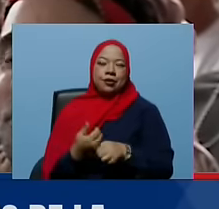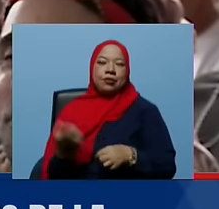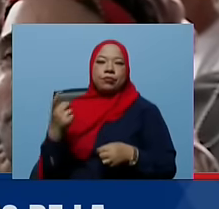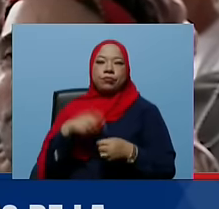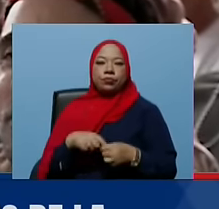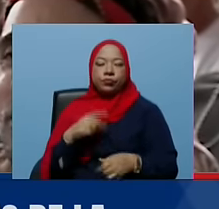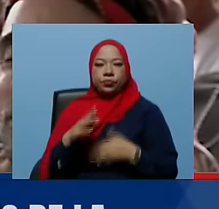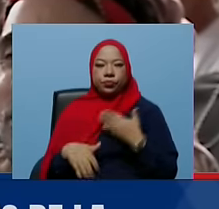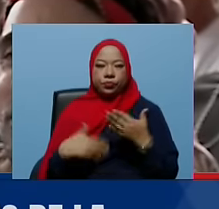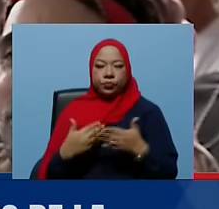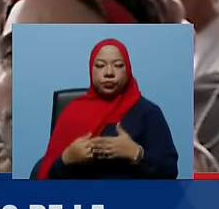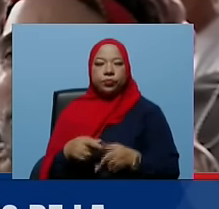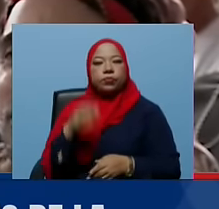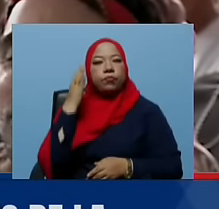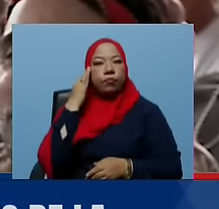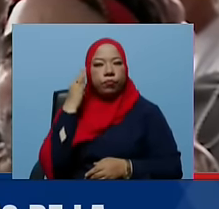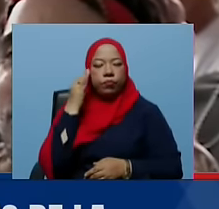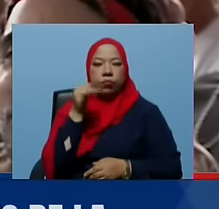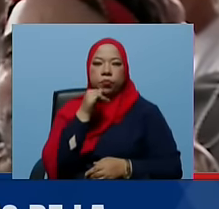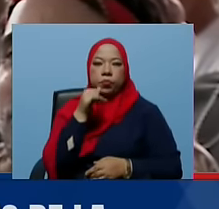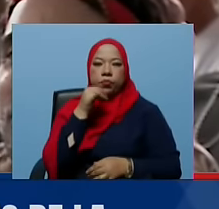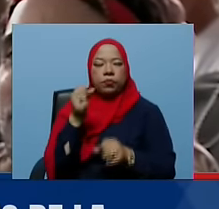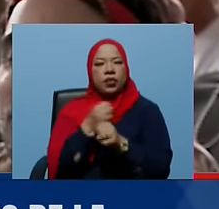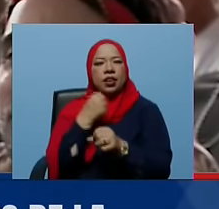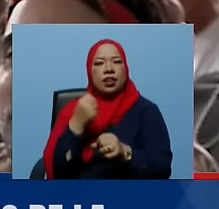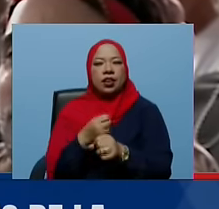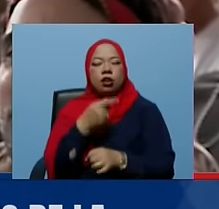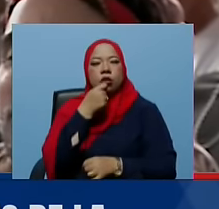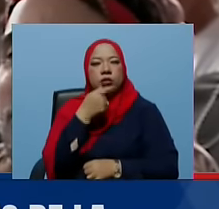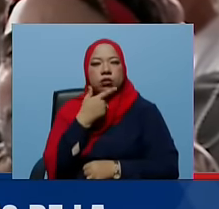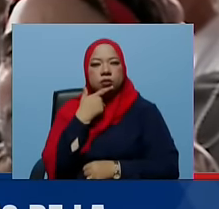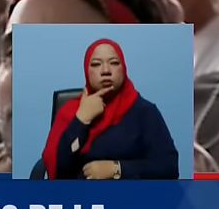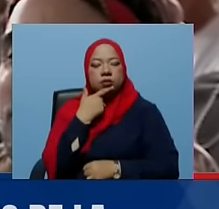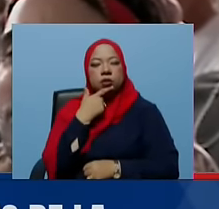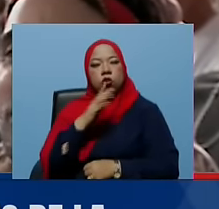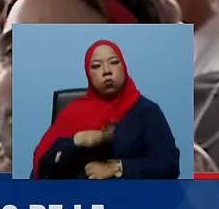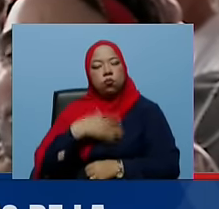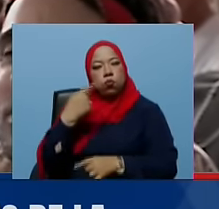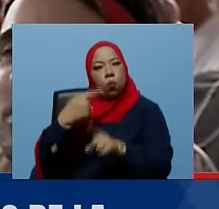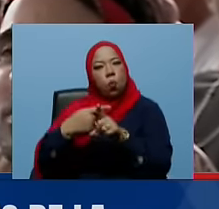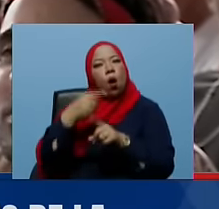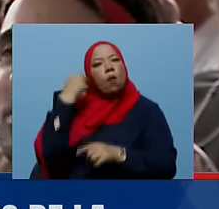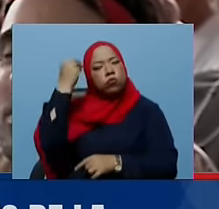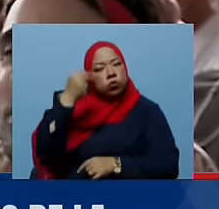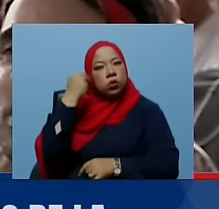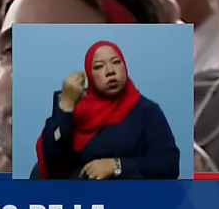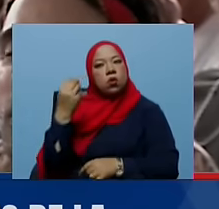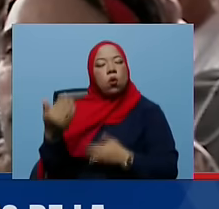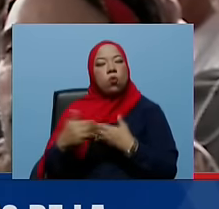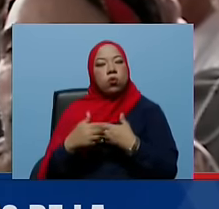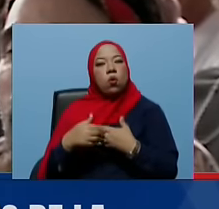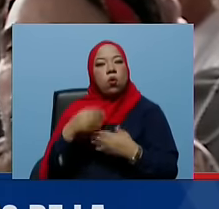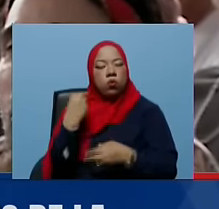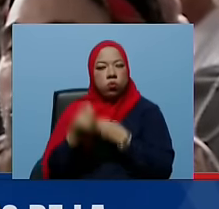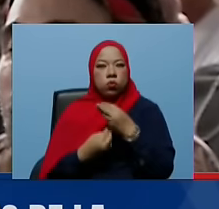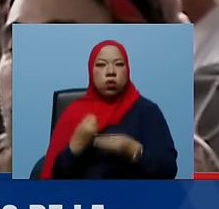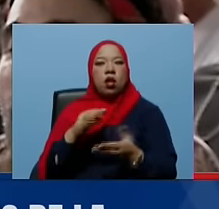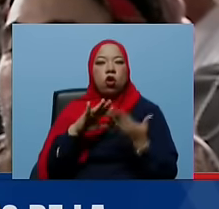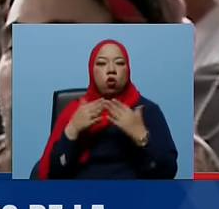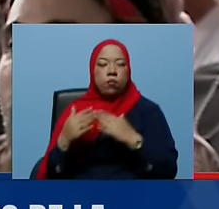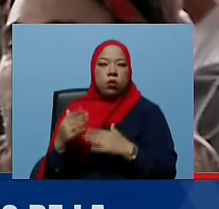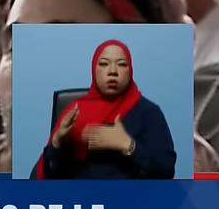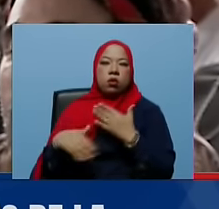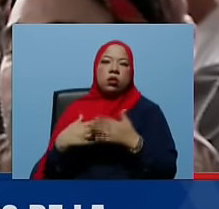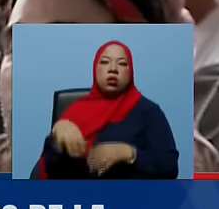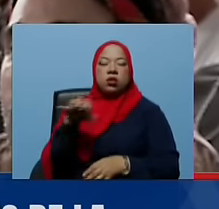entornos, porque sabemos que todo lo que pasa aquí adentro es positivo y eso tiene que generar un impacto positivo en una comunidad, en